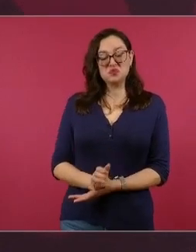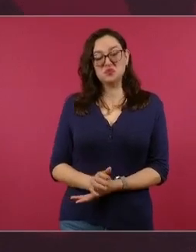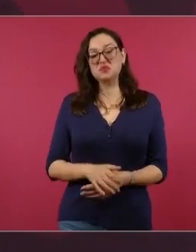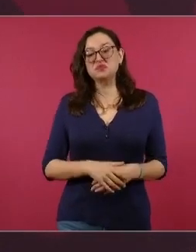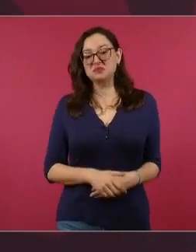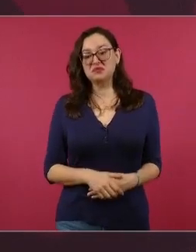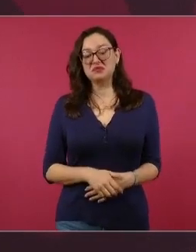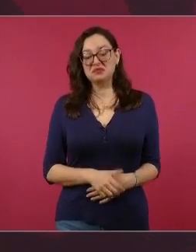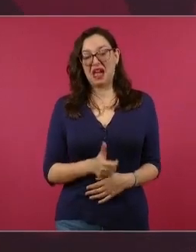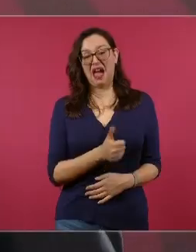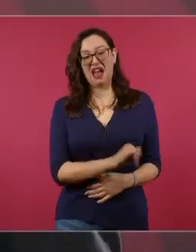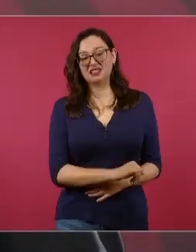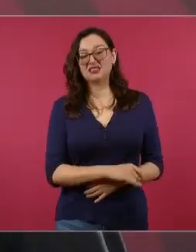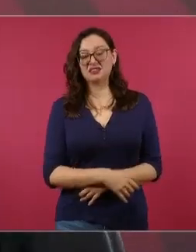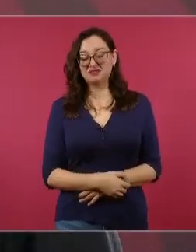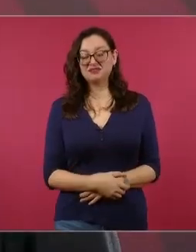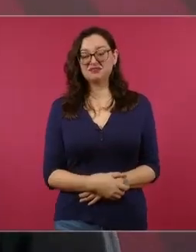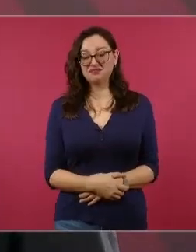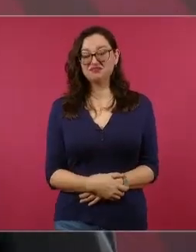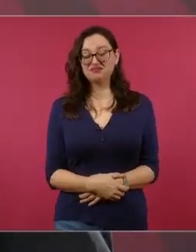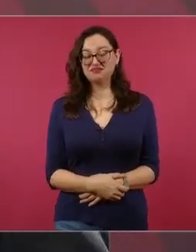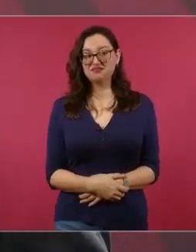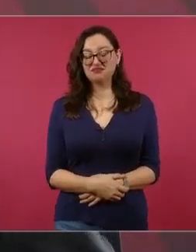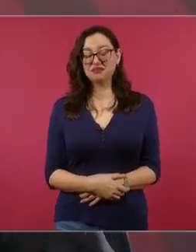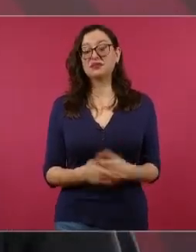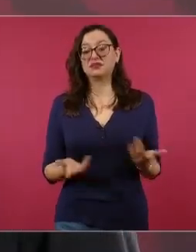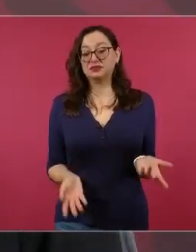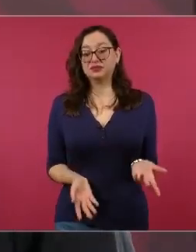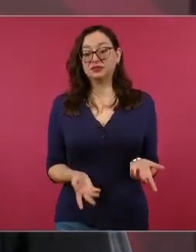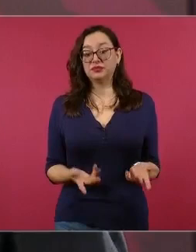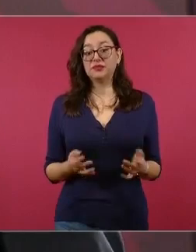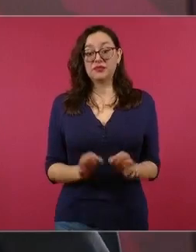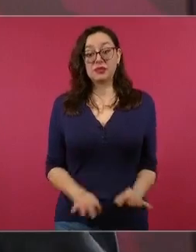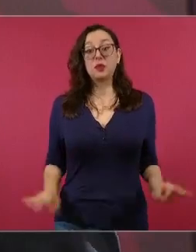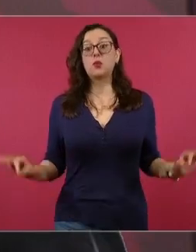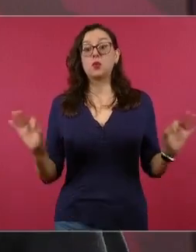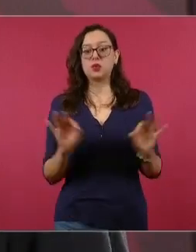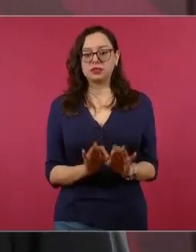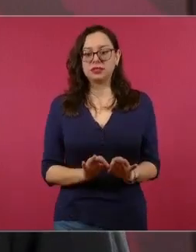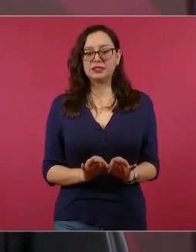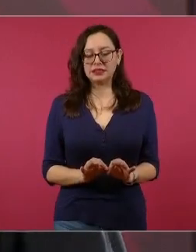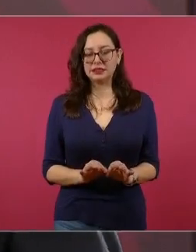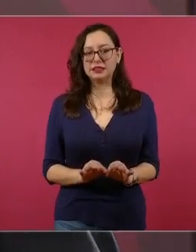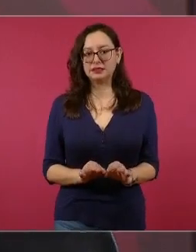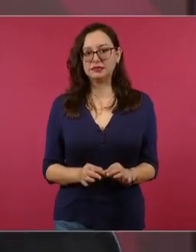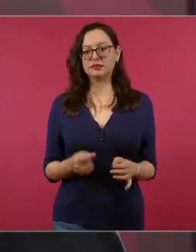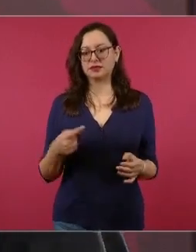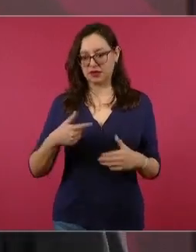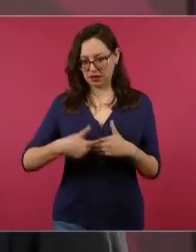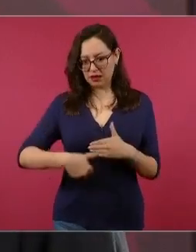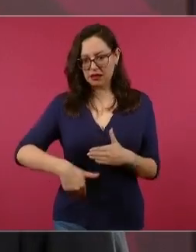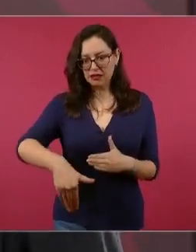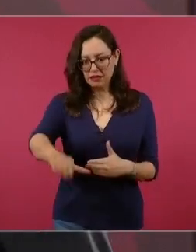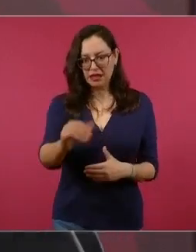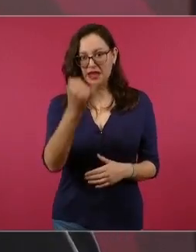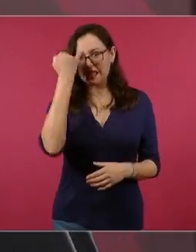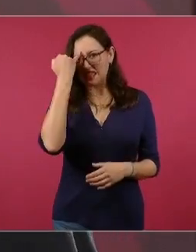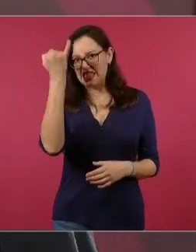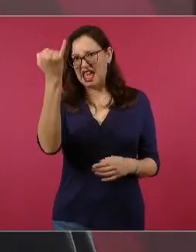Una de las cosas importantes de este movimiento es ir combatiendo todo